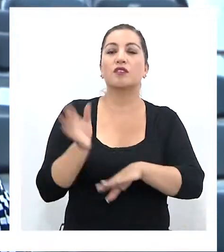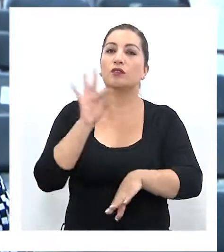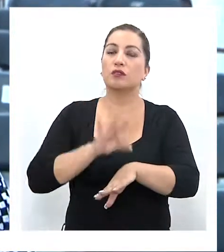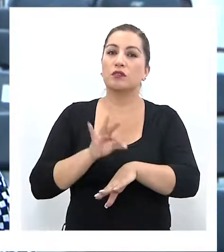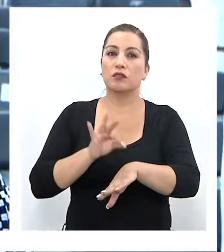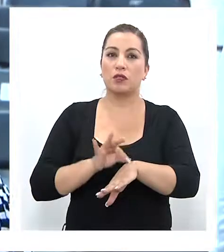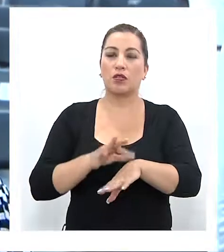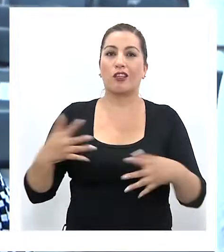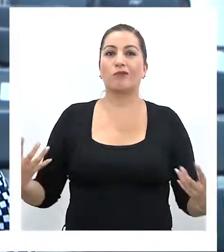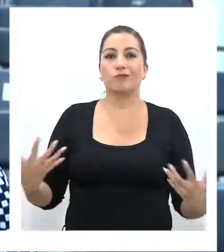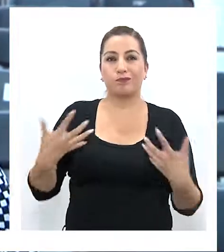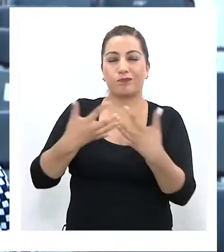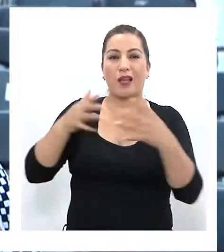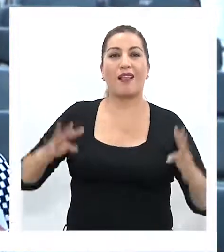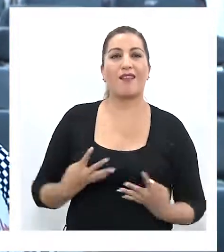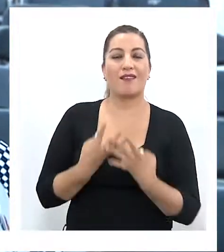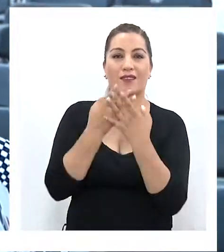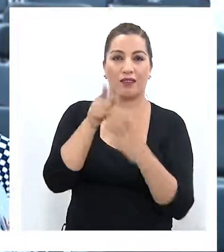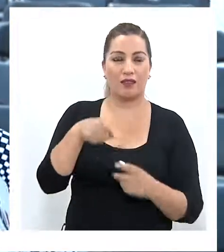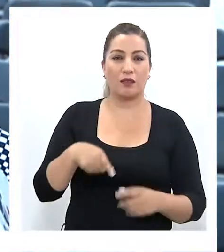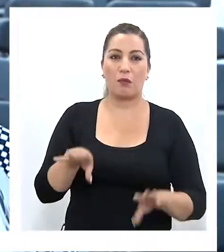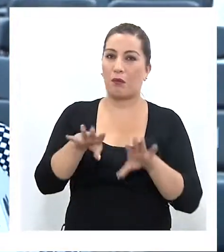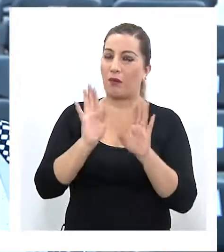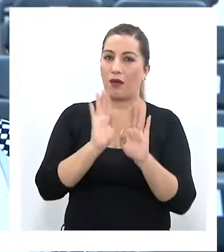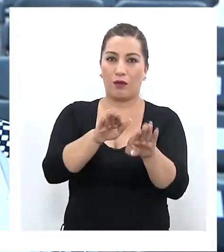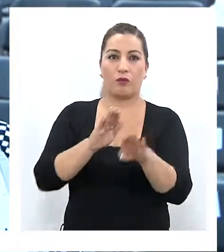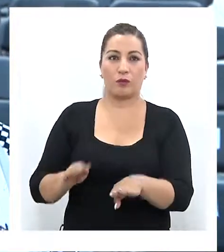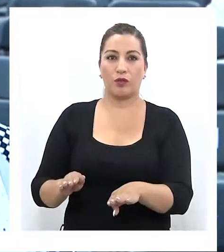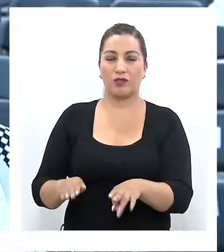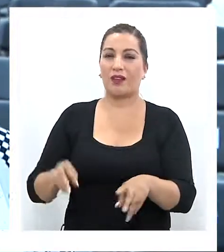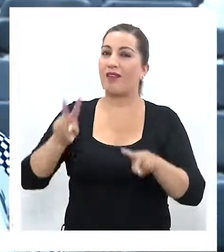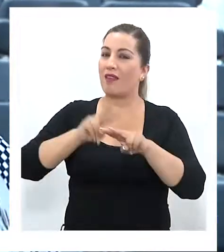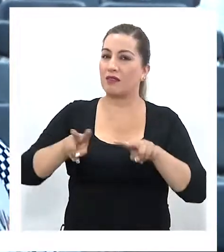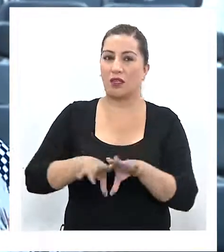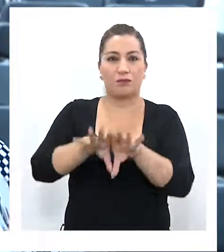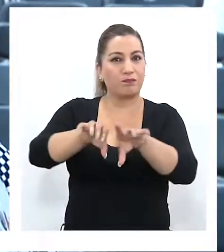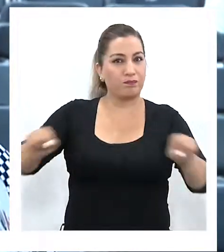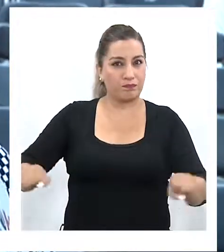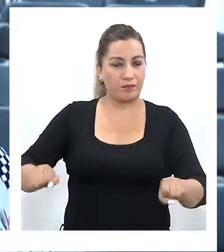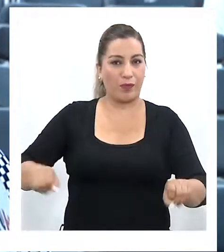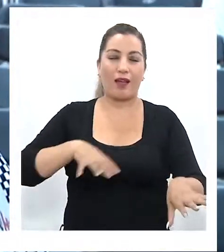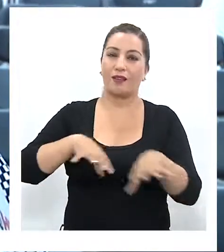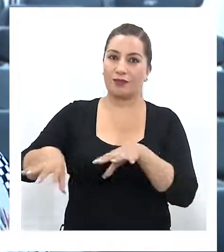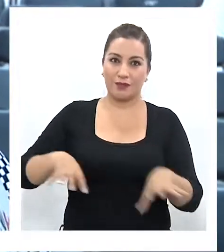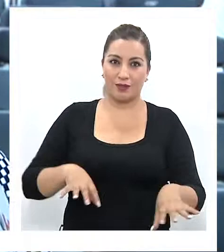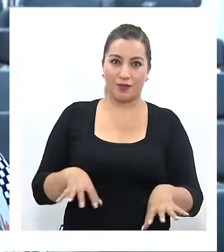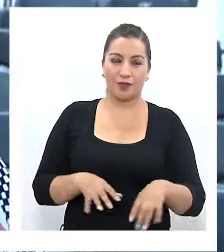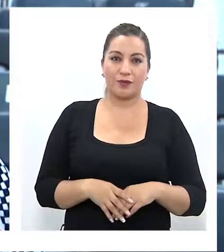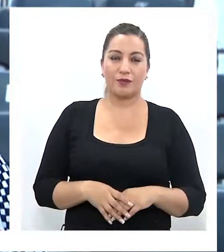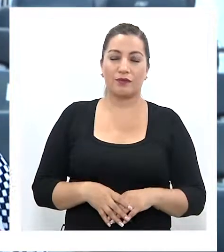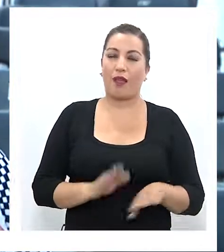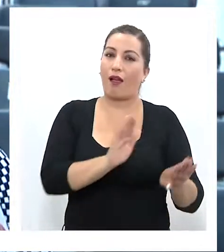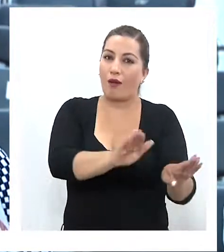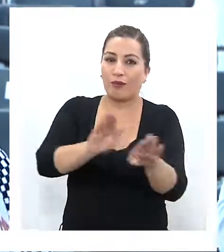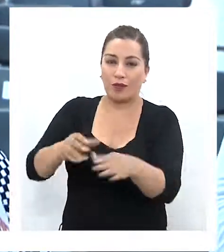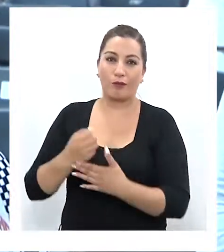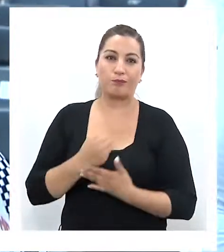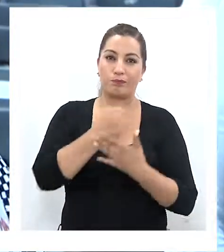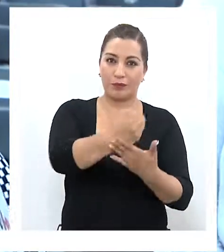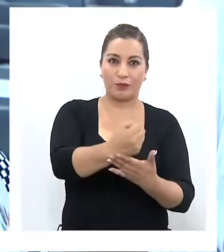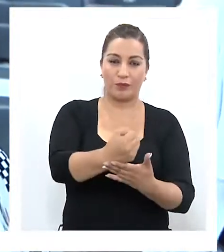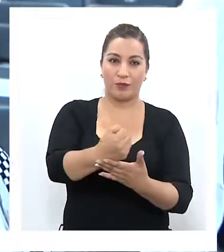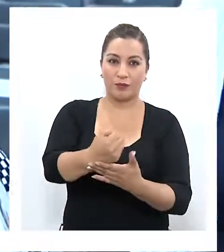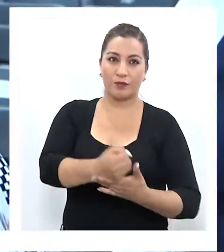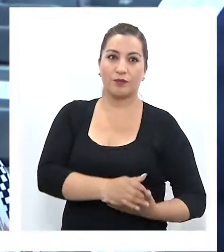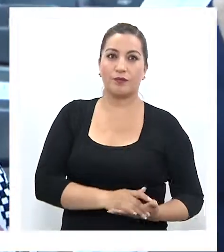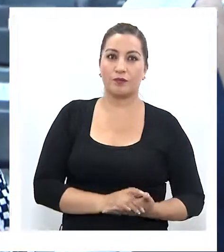parte del servicio de salud es la articulación de la red para poder dar soporte a materializar la actividad que va a venir a cooperar, cierto,